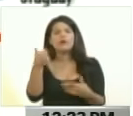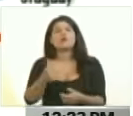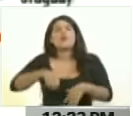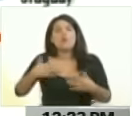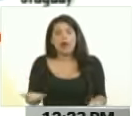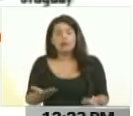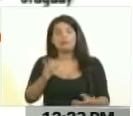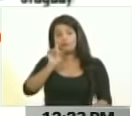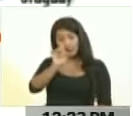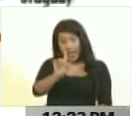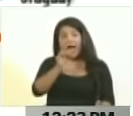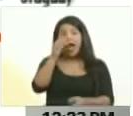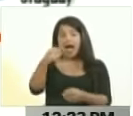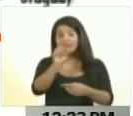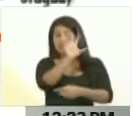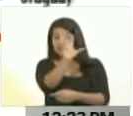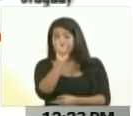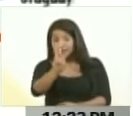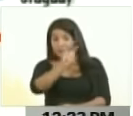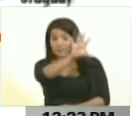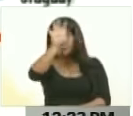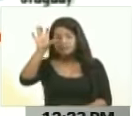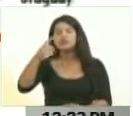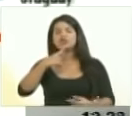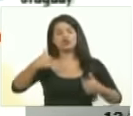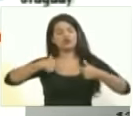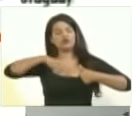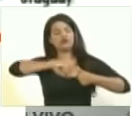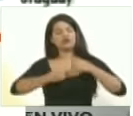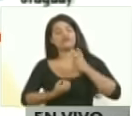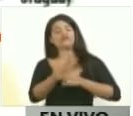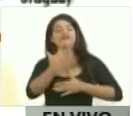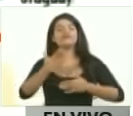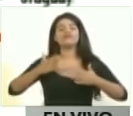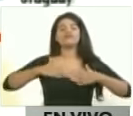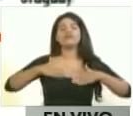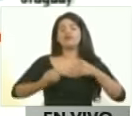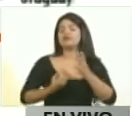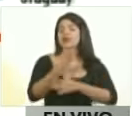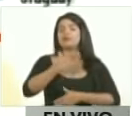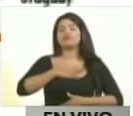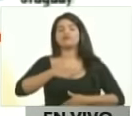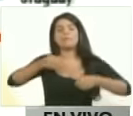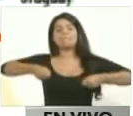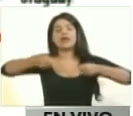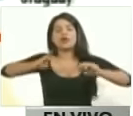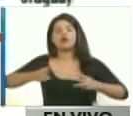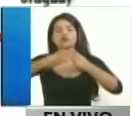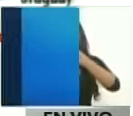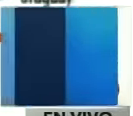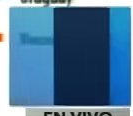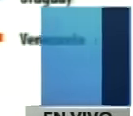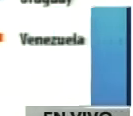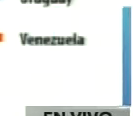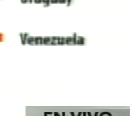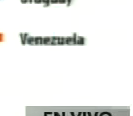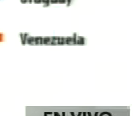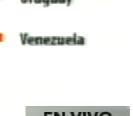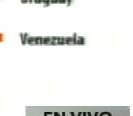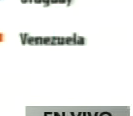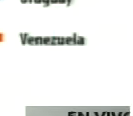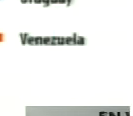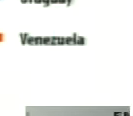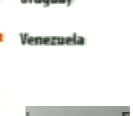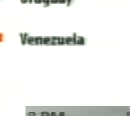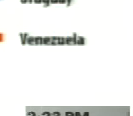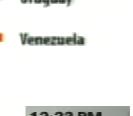países fundadores del Mercosur, creando un estatus que incluso ni siquiera existe en los tratados